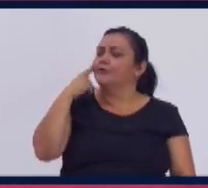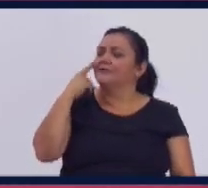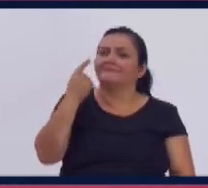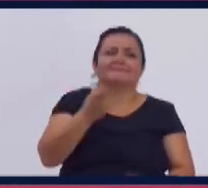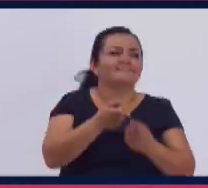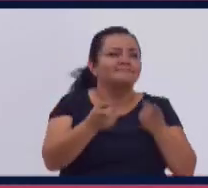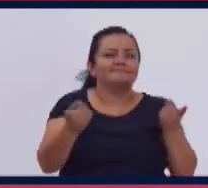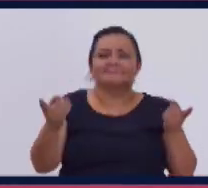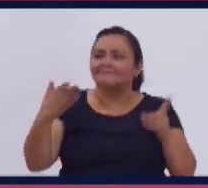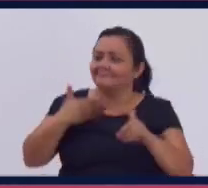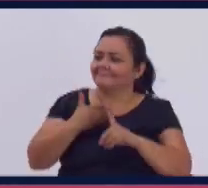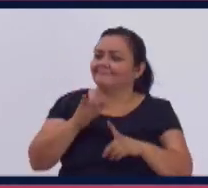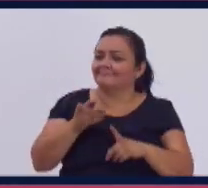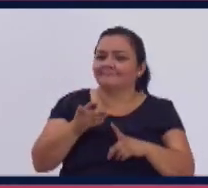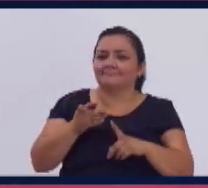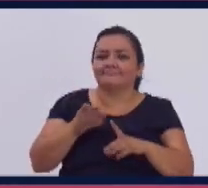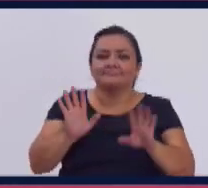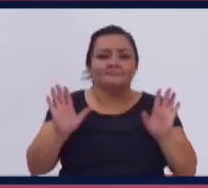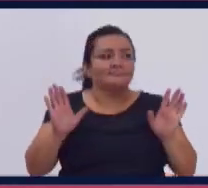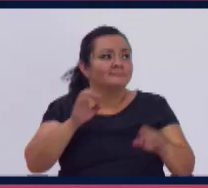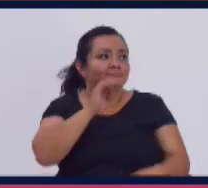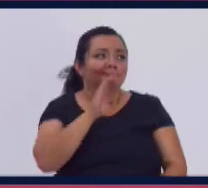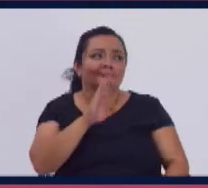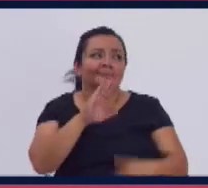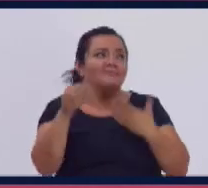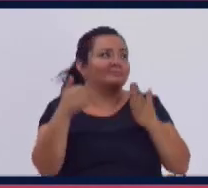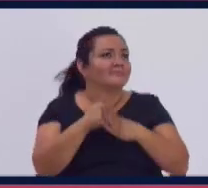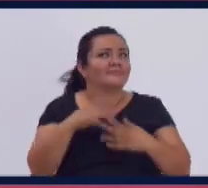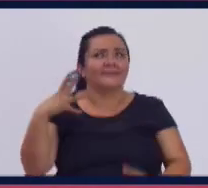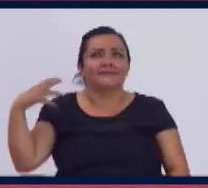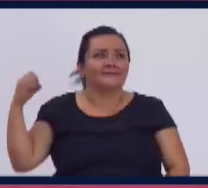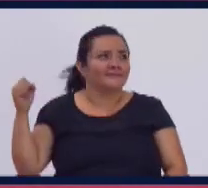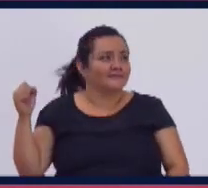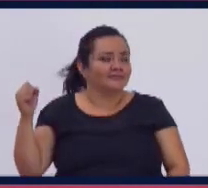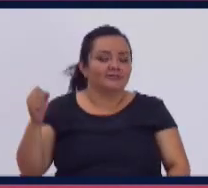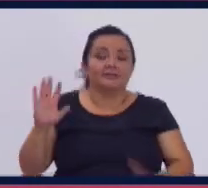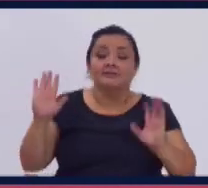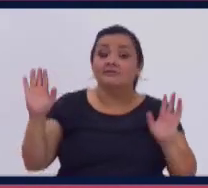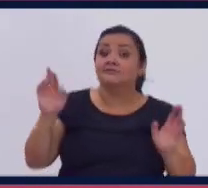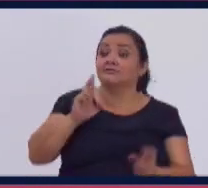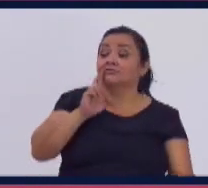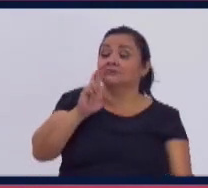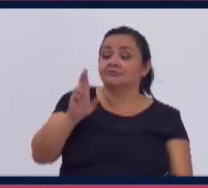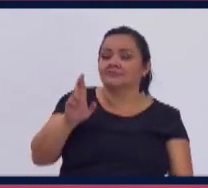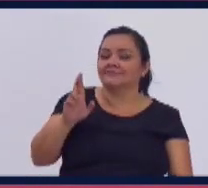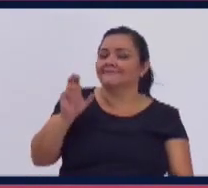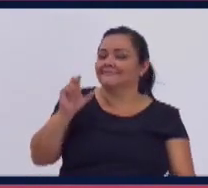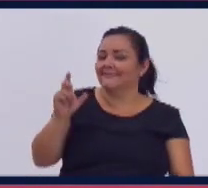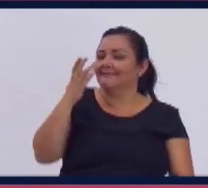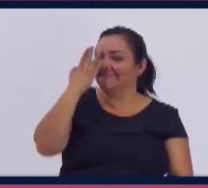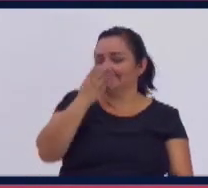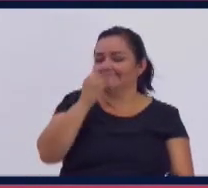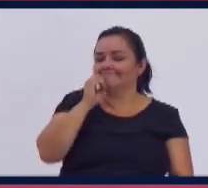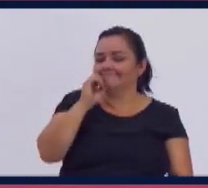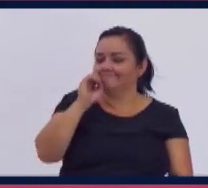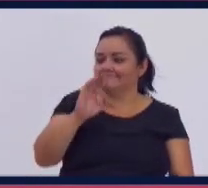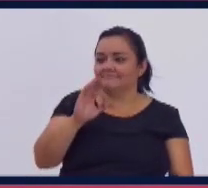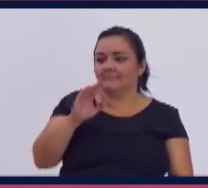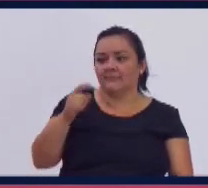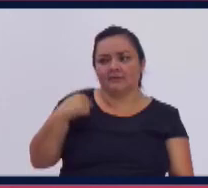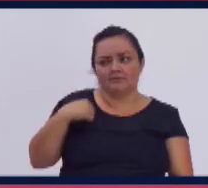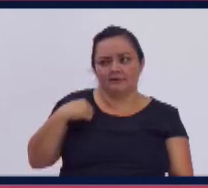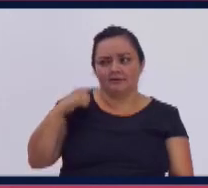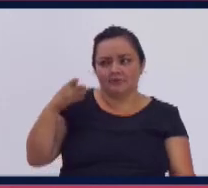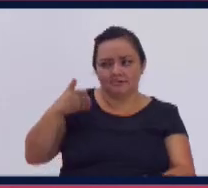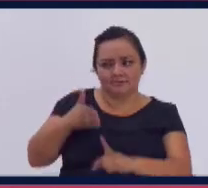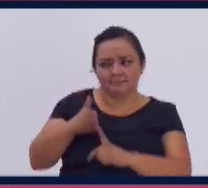te condenaban? Y le dice la mujer, todos se fueron. Y dijo Jesús las palabras más bellas que te dice a ti esta noche. Ni yo tampoco